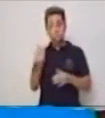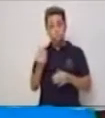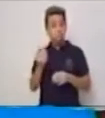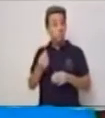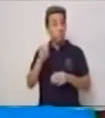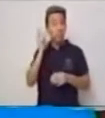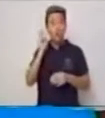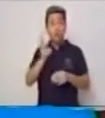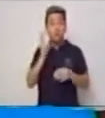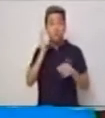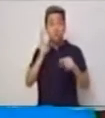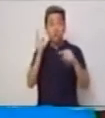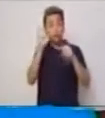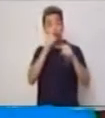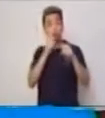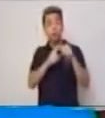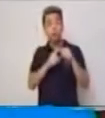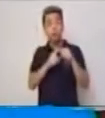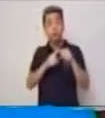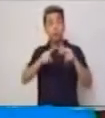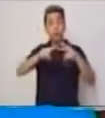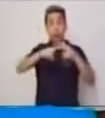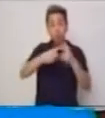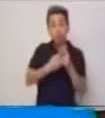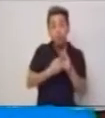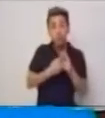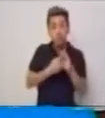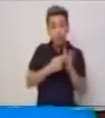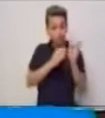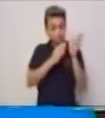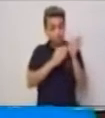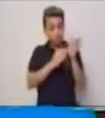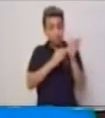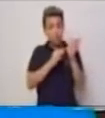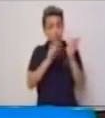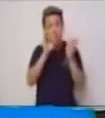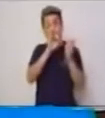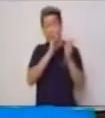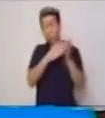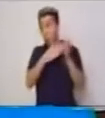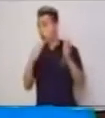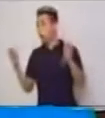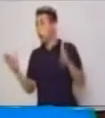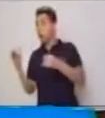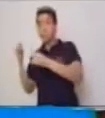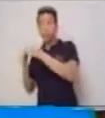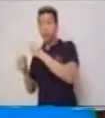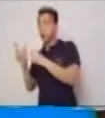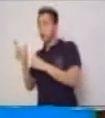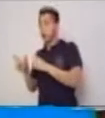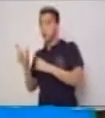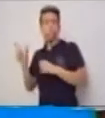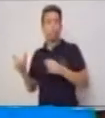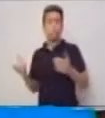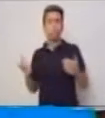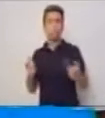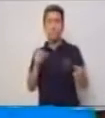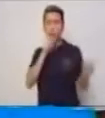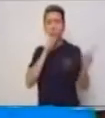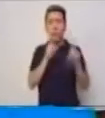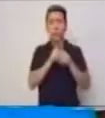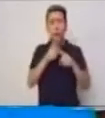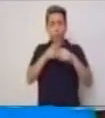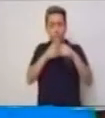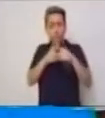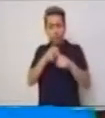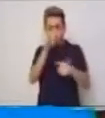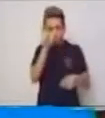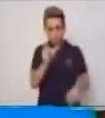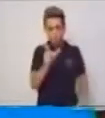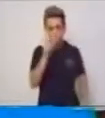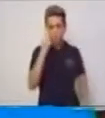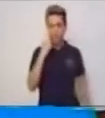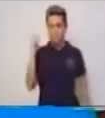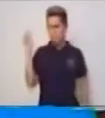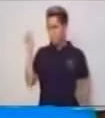o al final. También lo podemos encontrar en el centro. ¿Cómo que en el centro? Veamos este